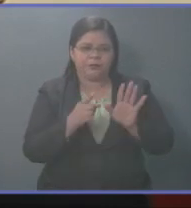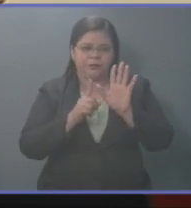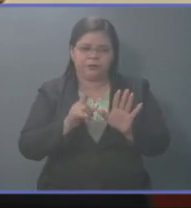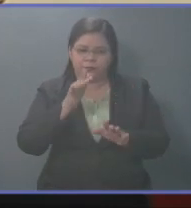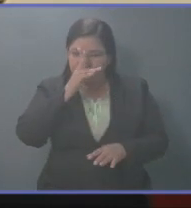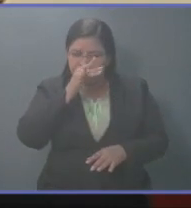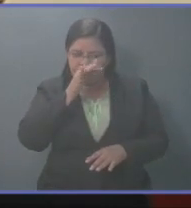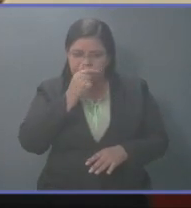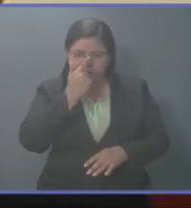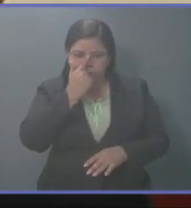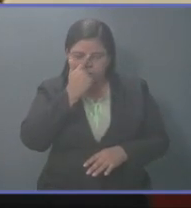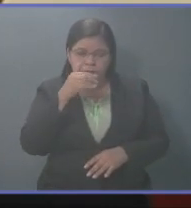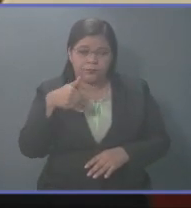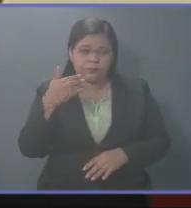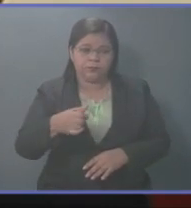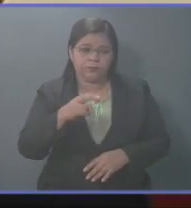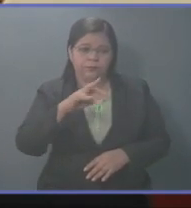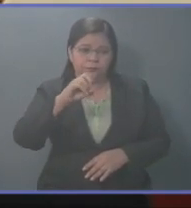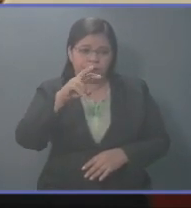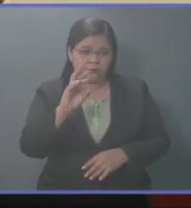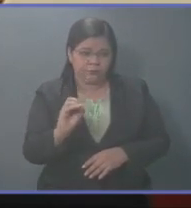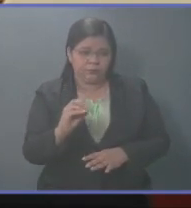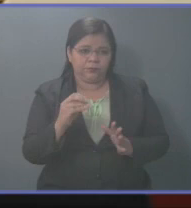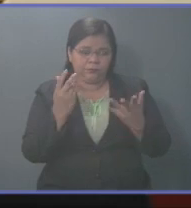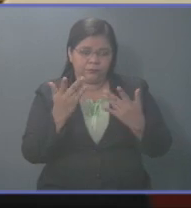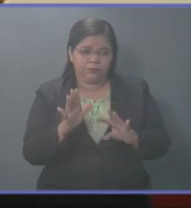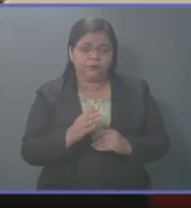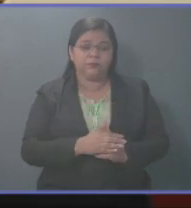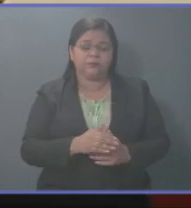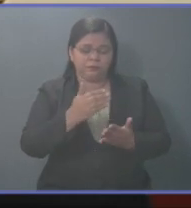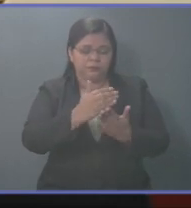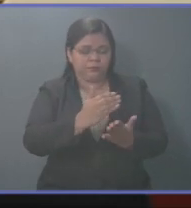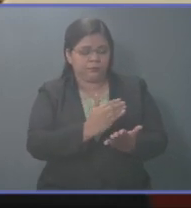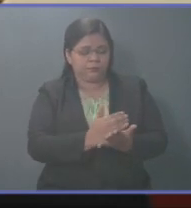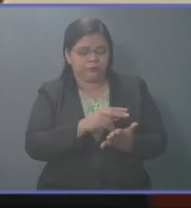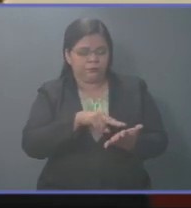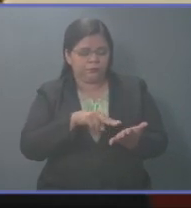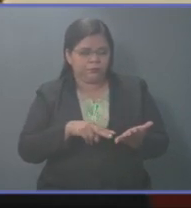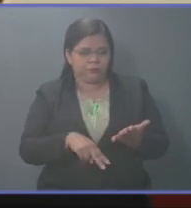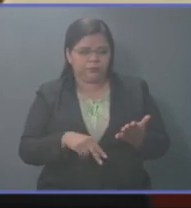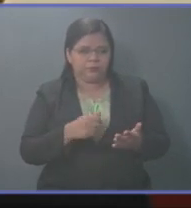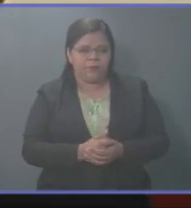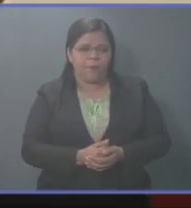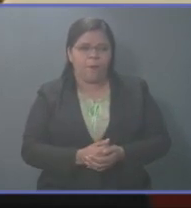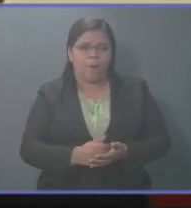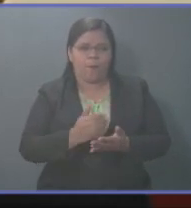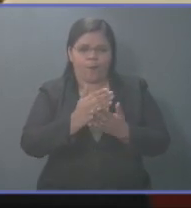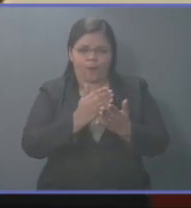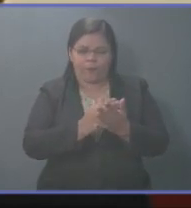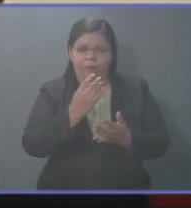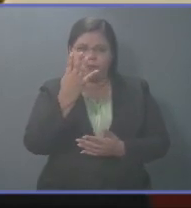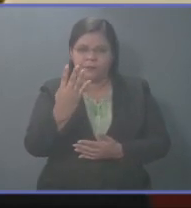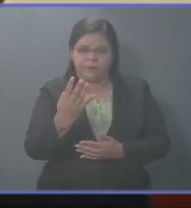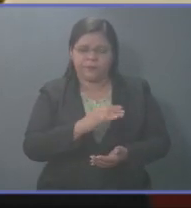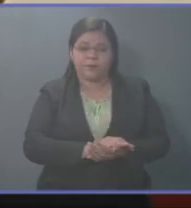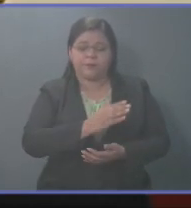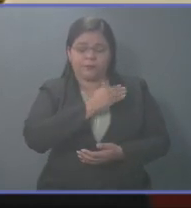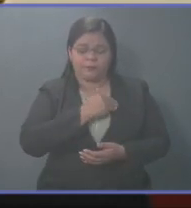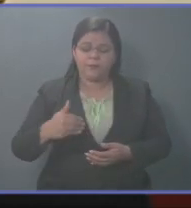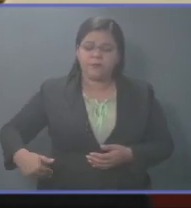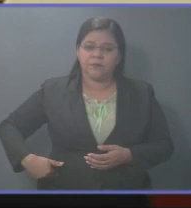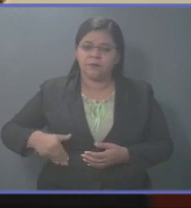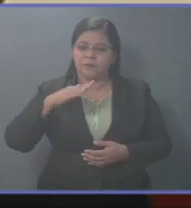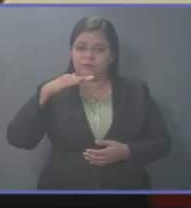de febrero de 2020, aparece el punto de acta que literalmente se lee. Punto 4. El Presidente